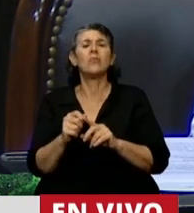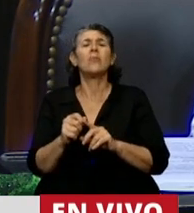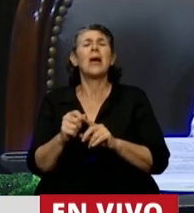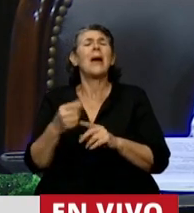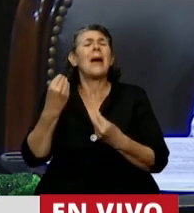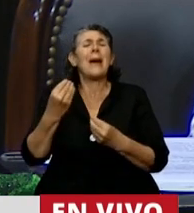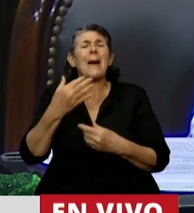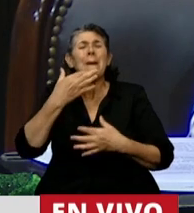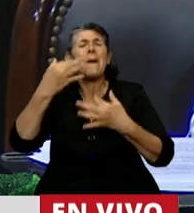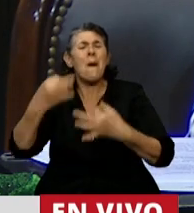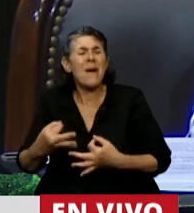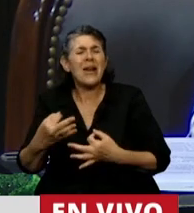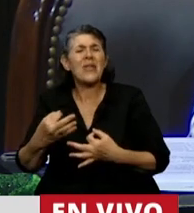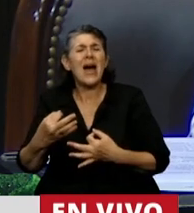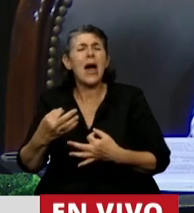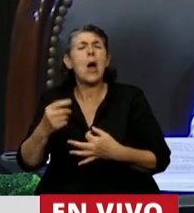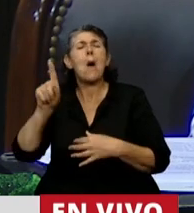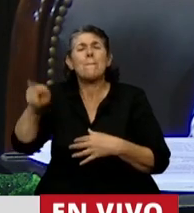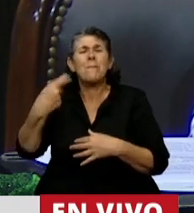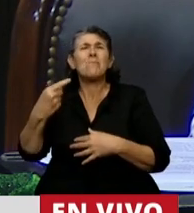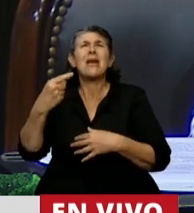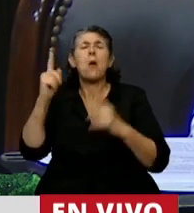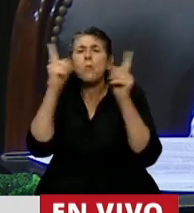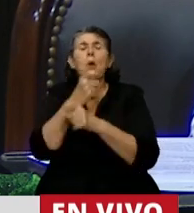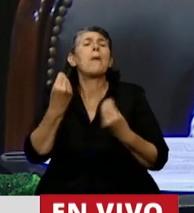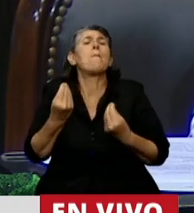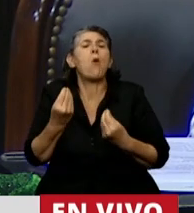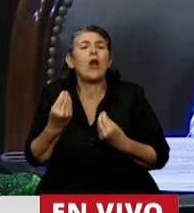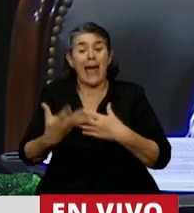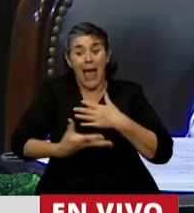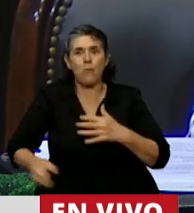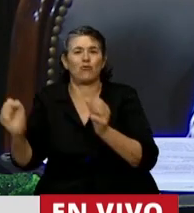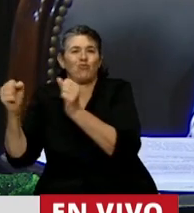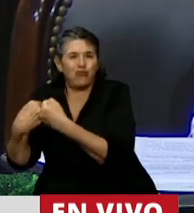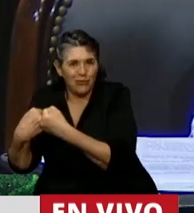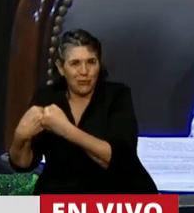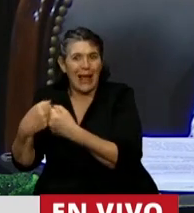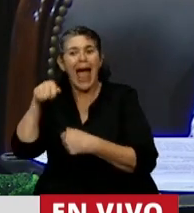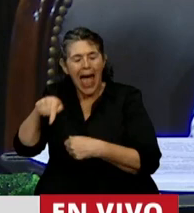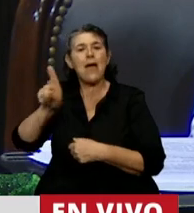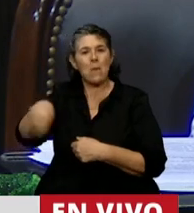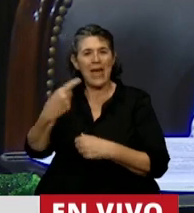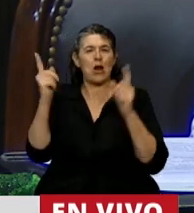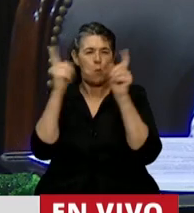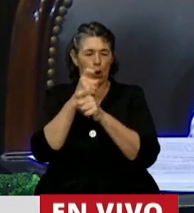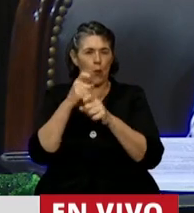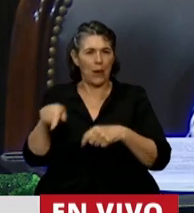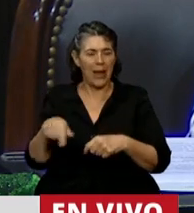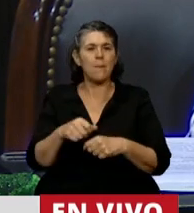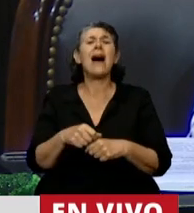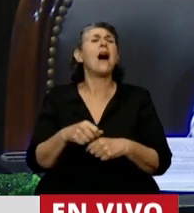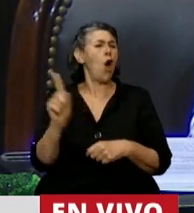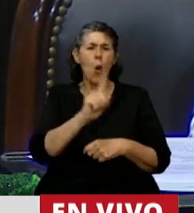lo que verdaderamente traumatiza es la clandestinidad. Pero sin duda parte de una situación difícil, no es